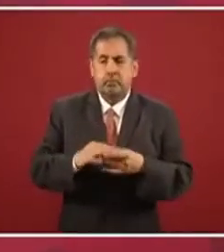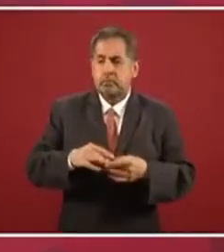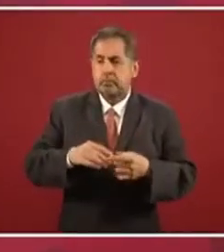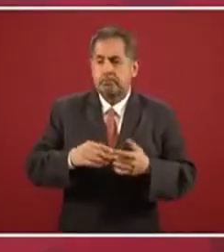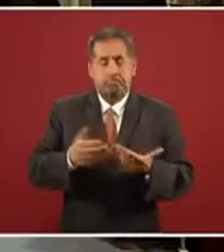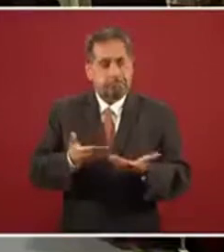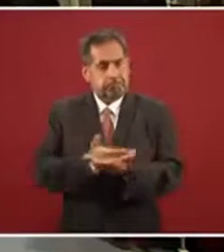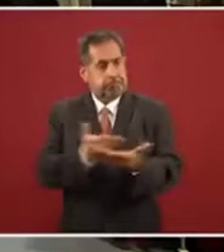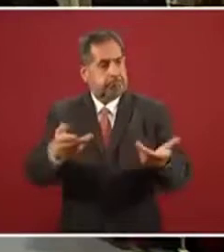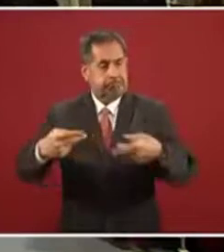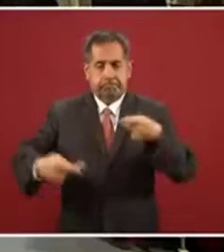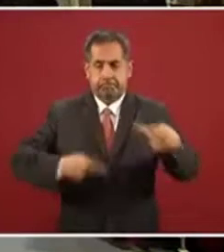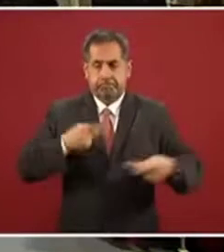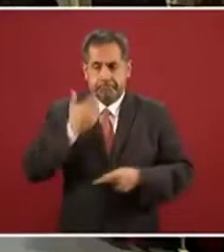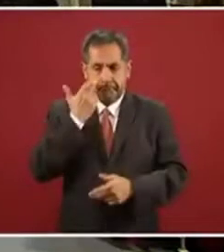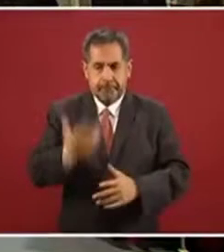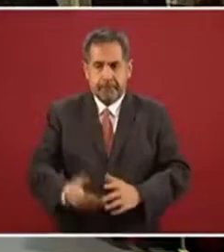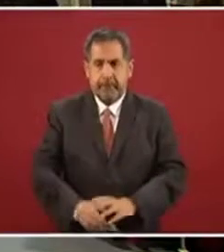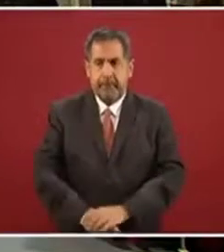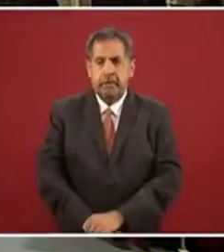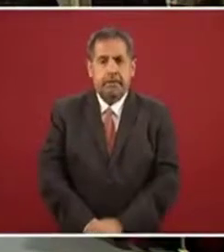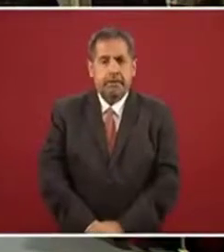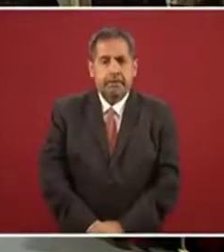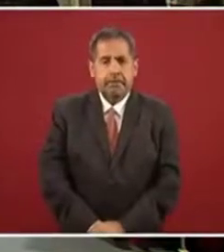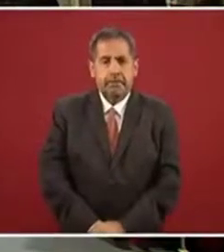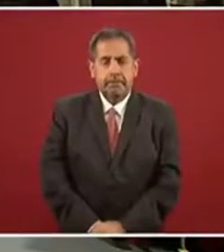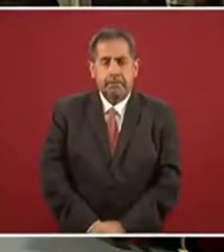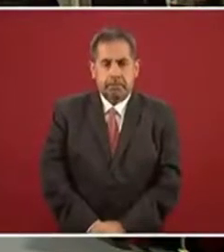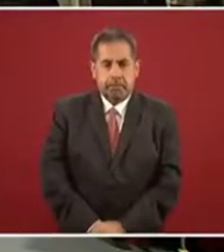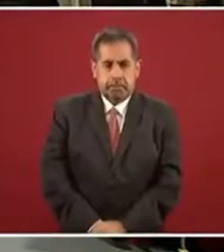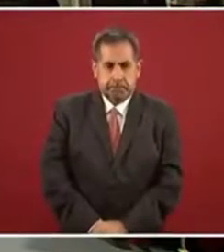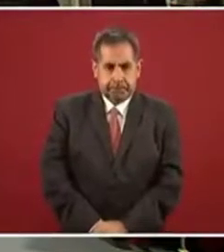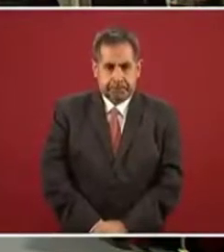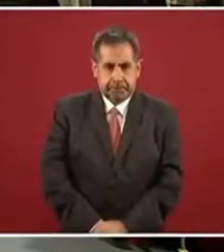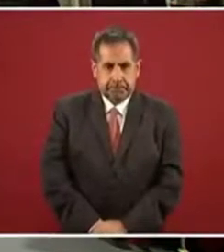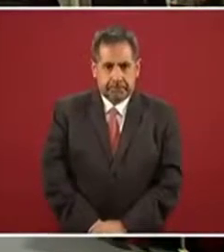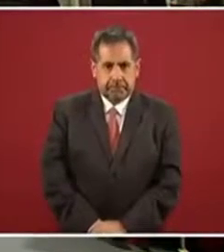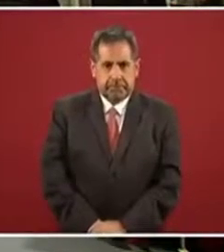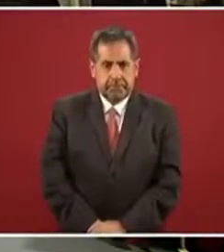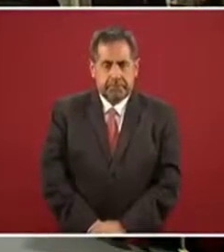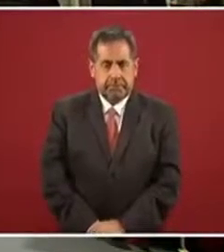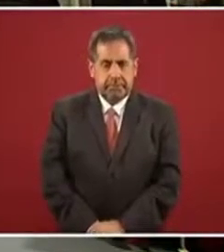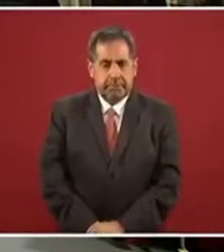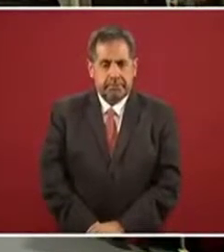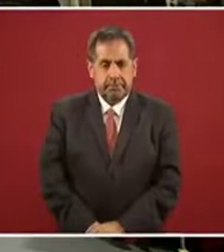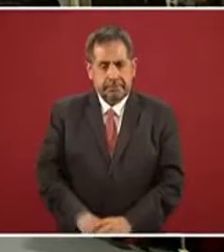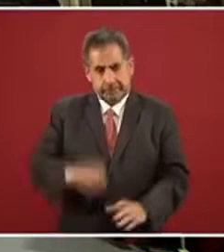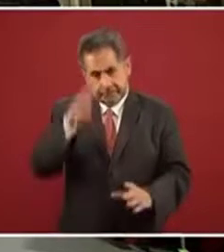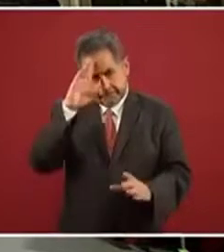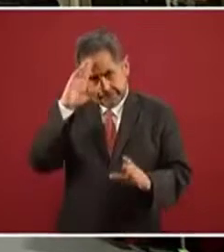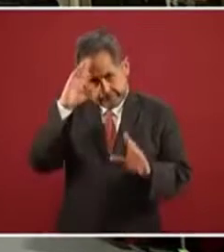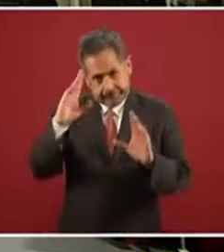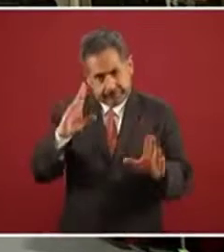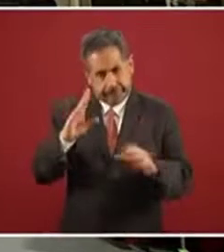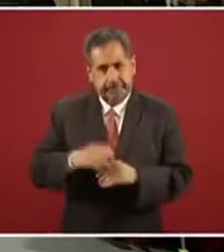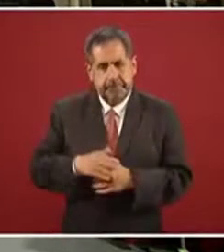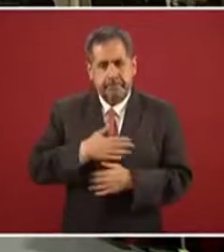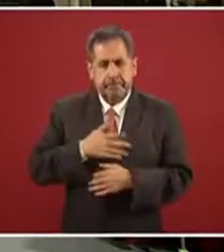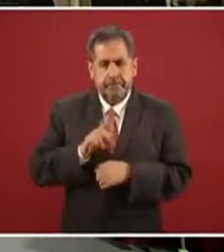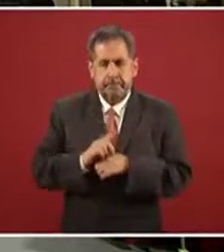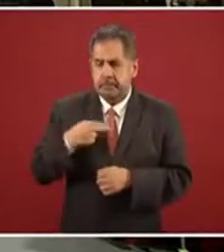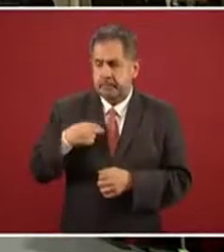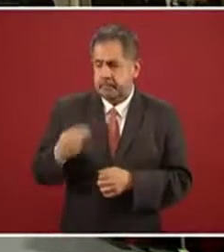para sus preguntas. Por favor. ¿Qué tal, canciller? Buenos días, Carlos Guzmán de ABA